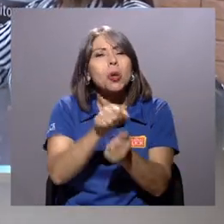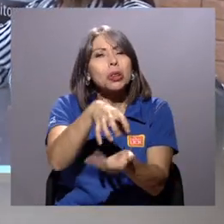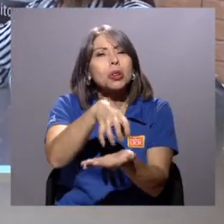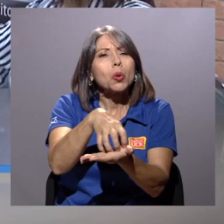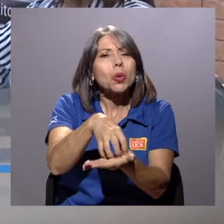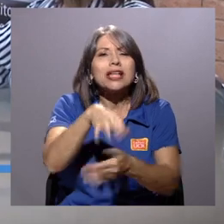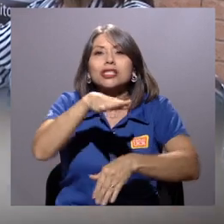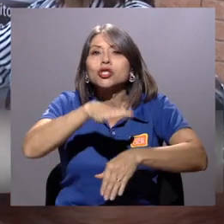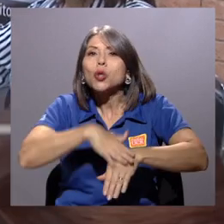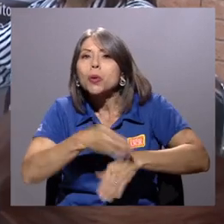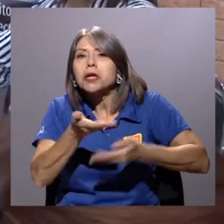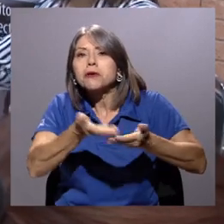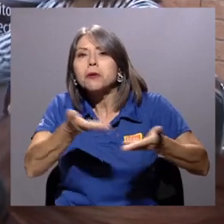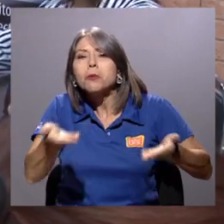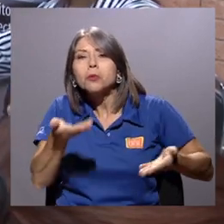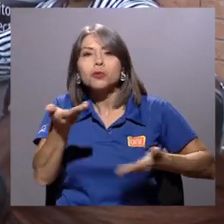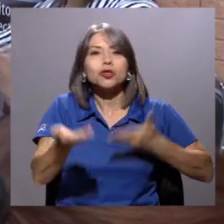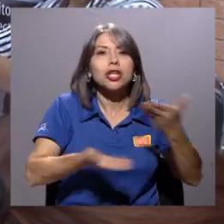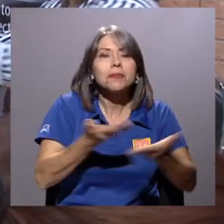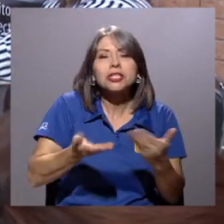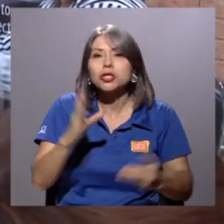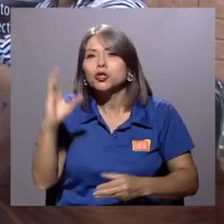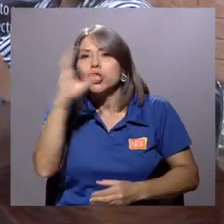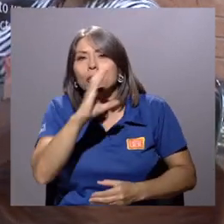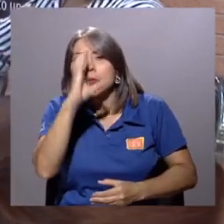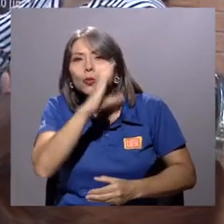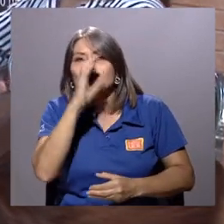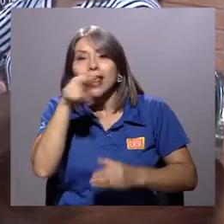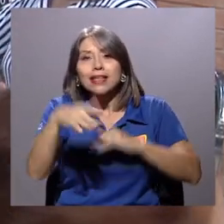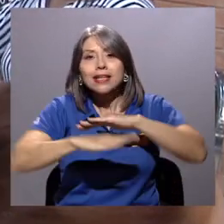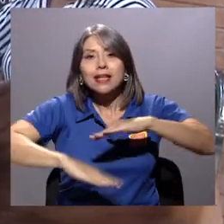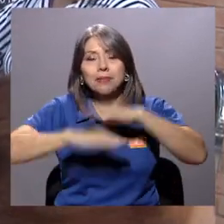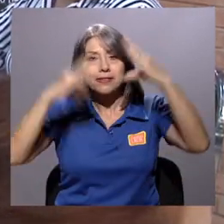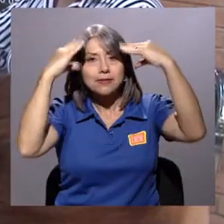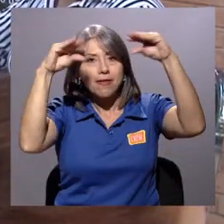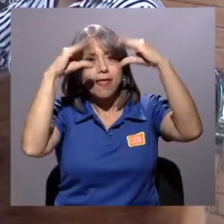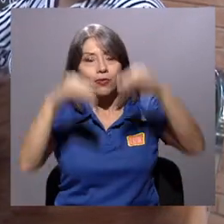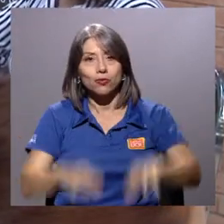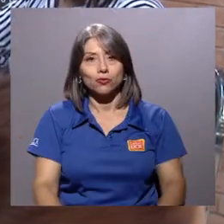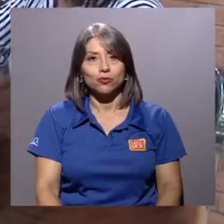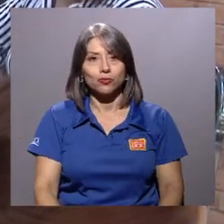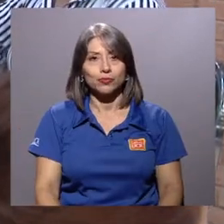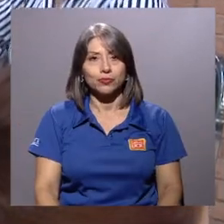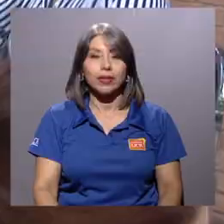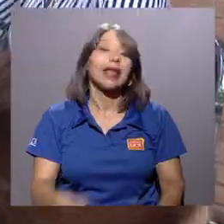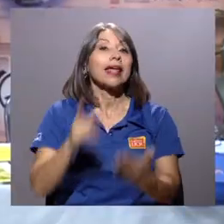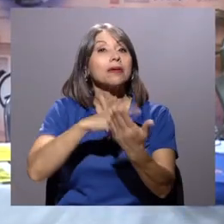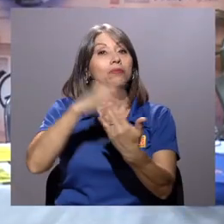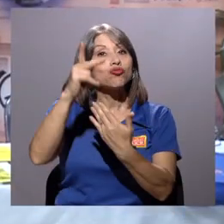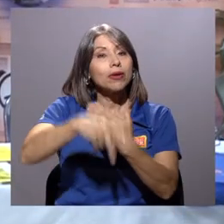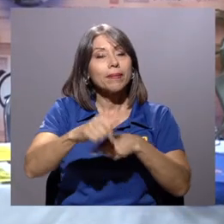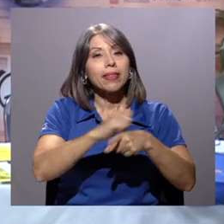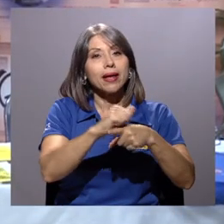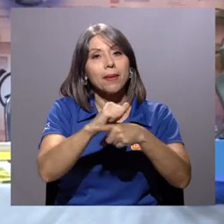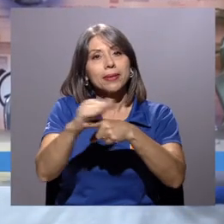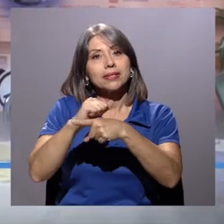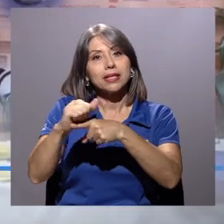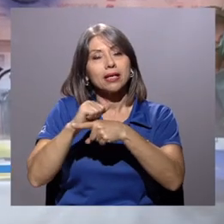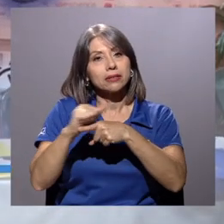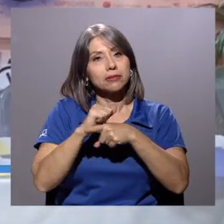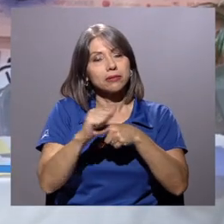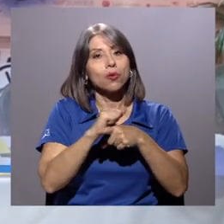los recursos, servicios y búsquedas en las bases de datos. En el marco del programa de